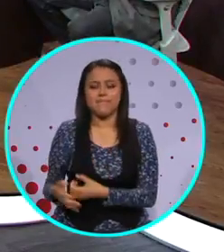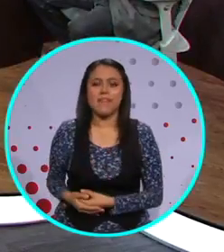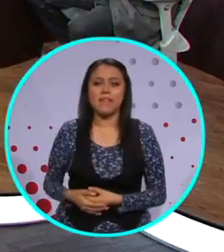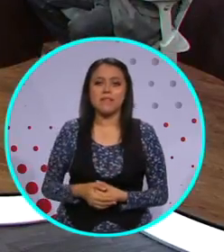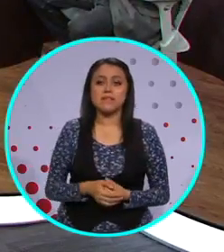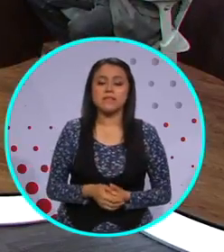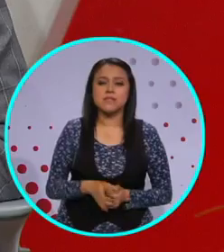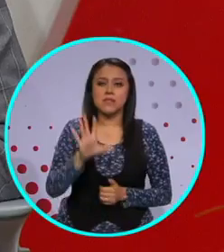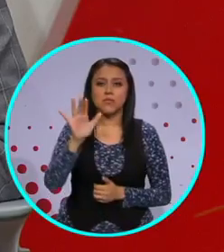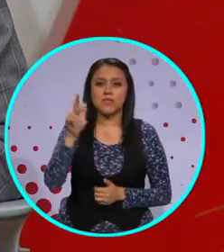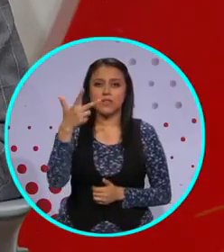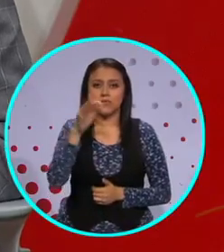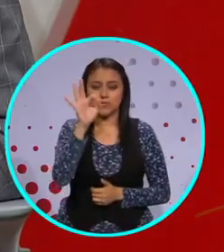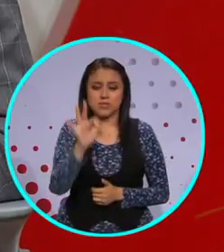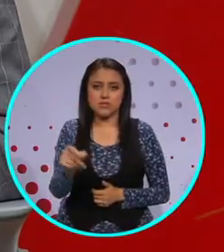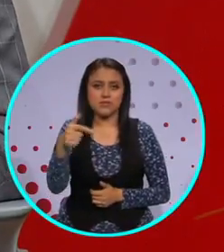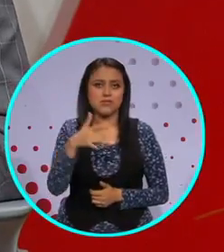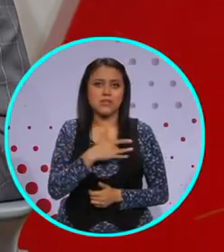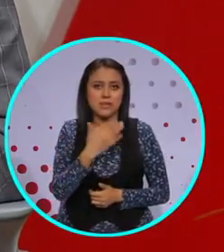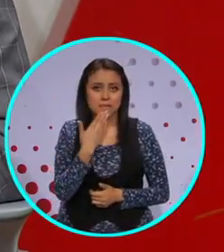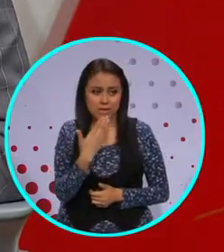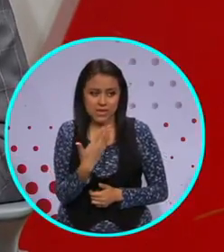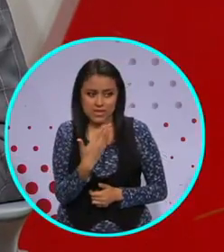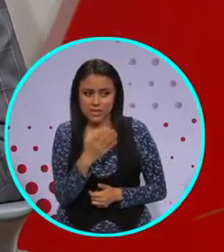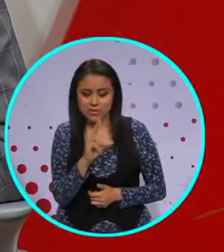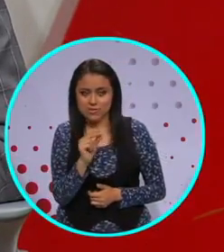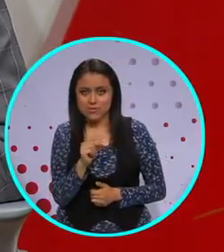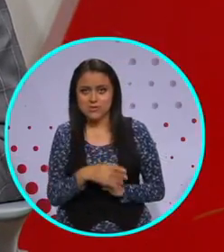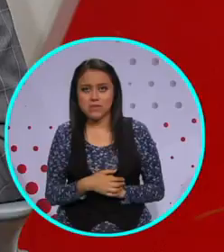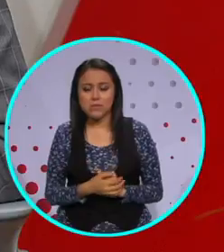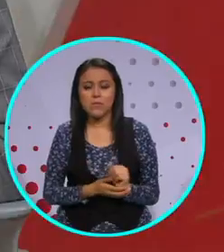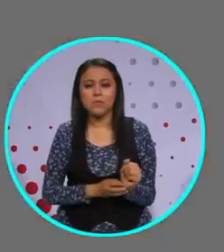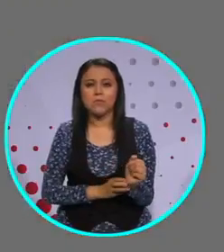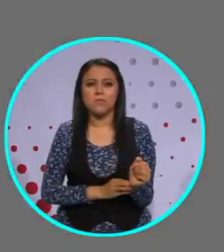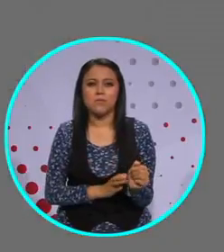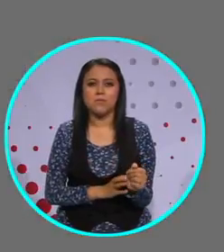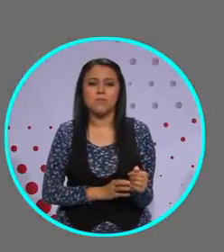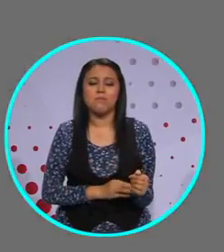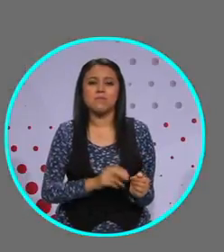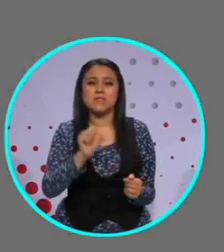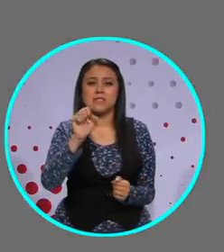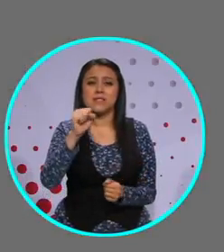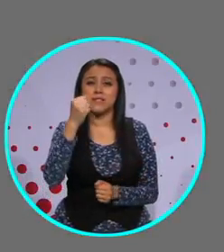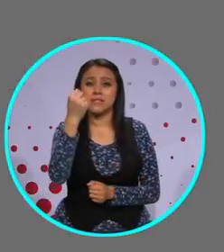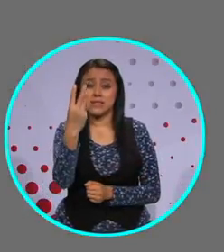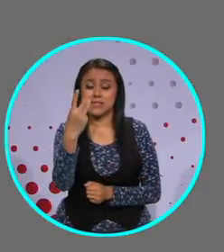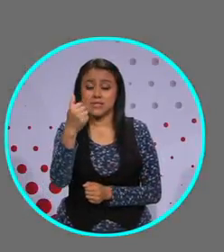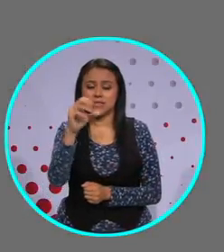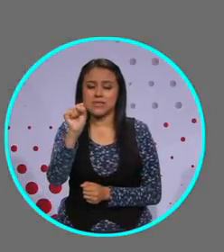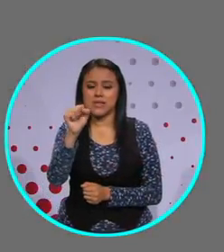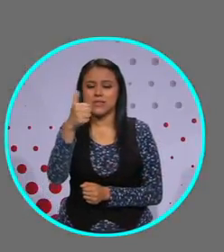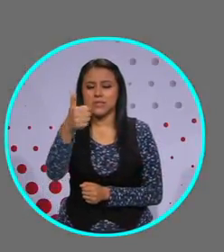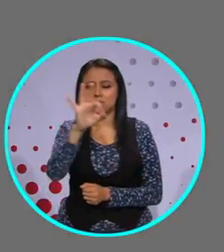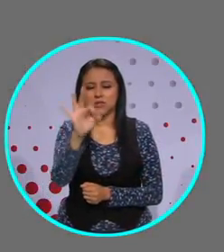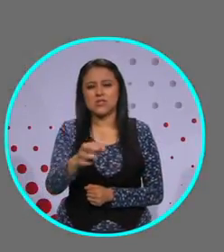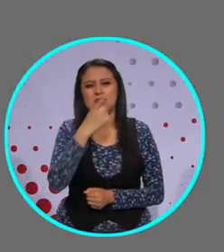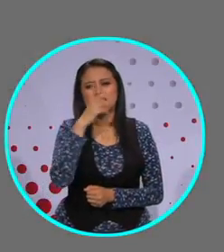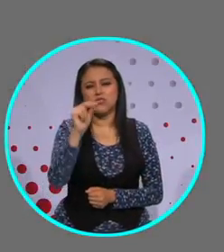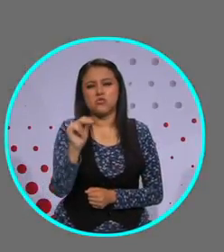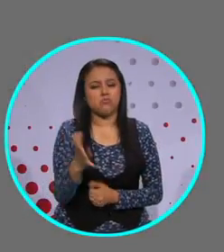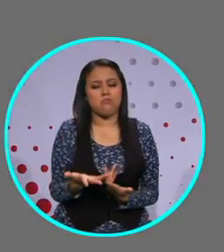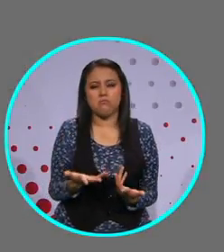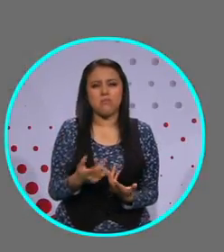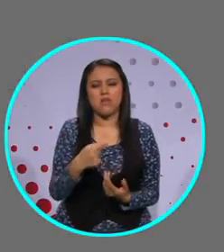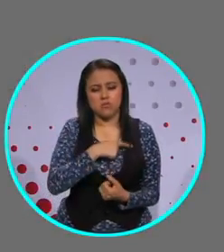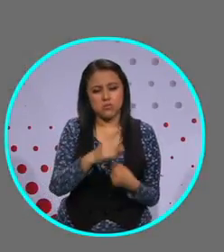por ciento dice que no se siente resignado y el 66 por ciento dice que no es indiferente a